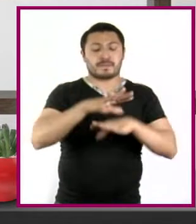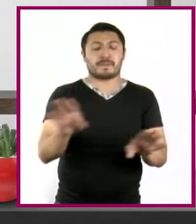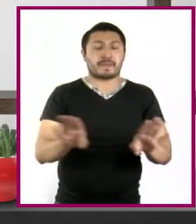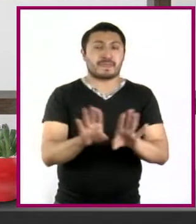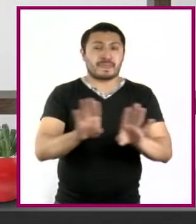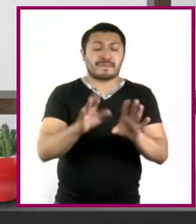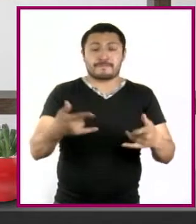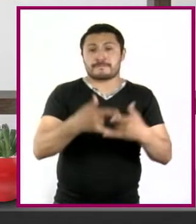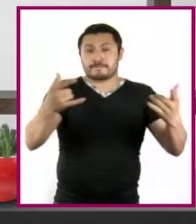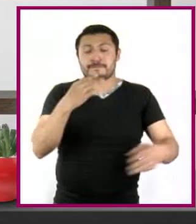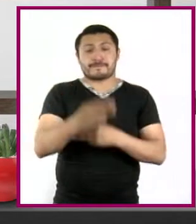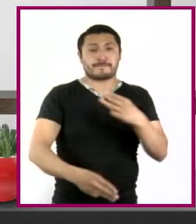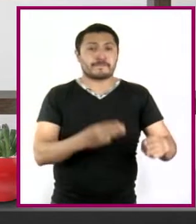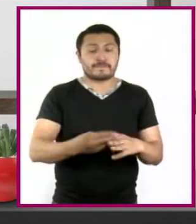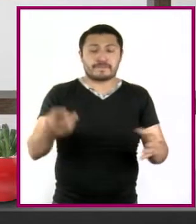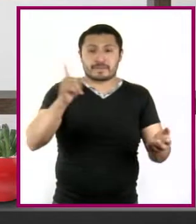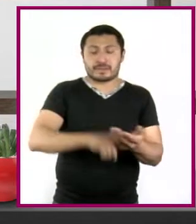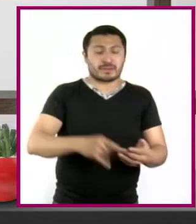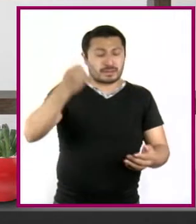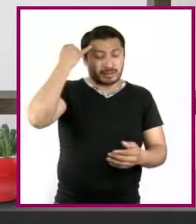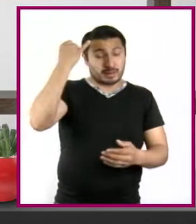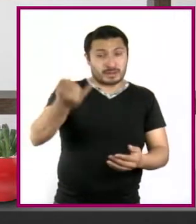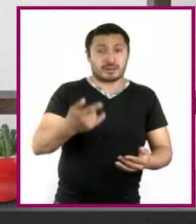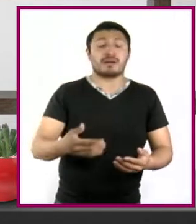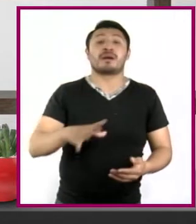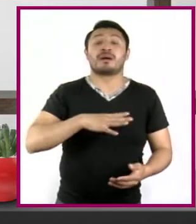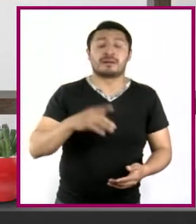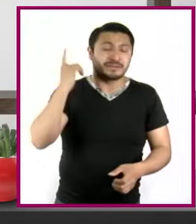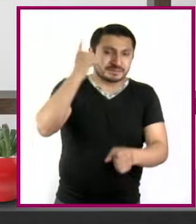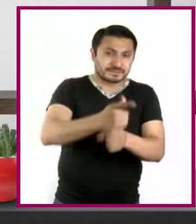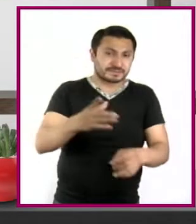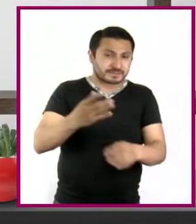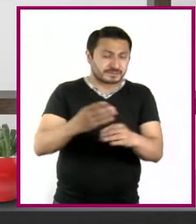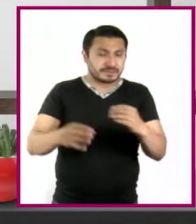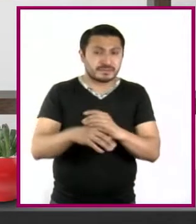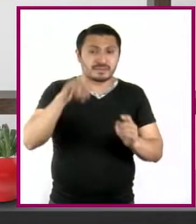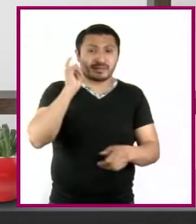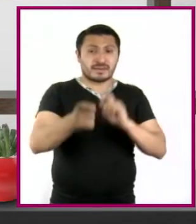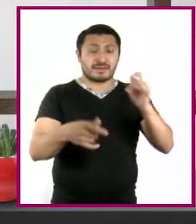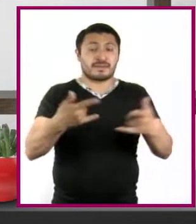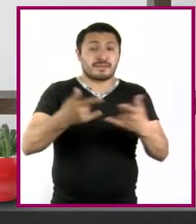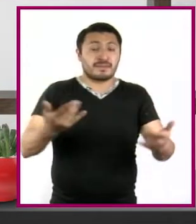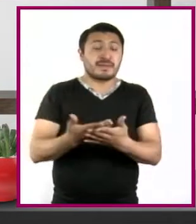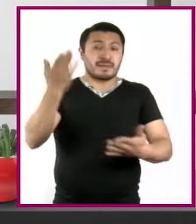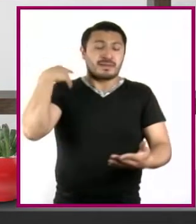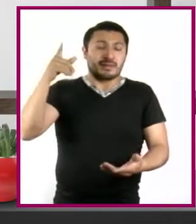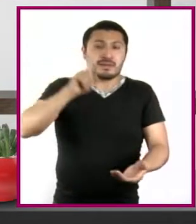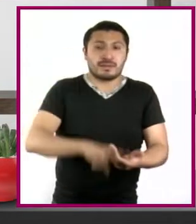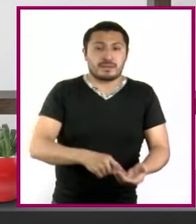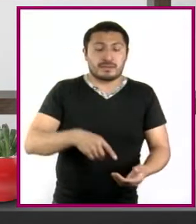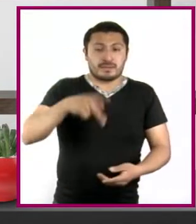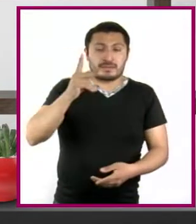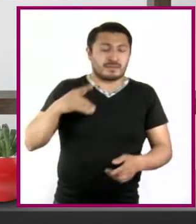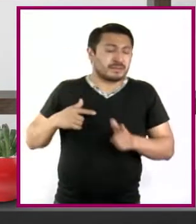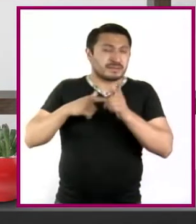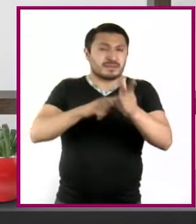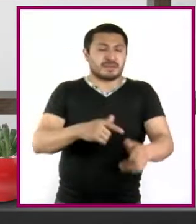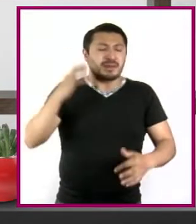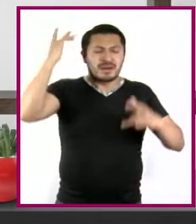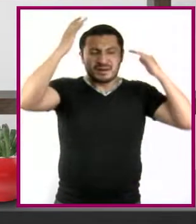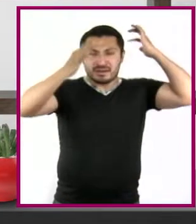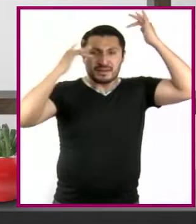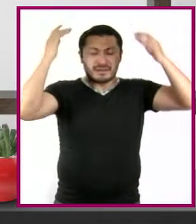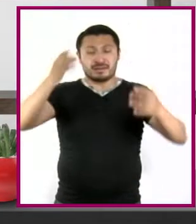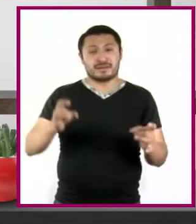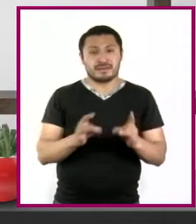alcances de la historia global como perspectiva, que revela aspectos y significados del pasado que se nutren, pero van más allá de los análisis de